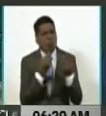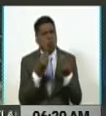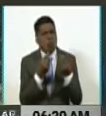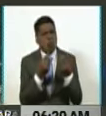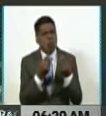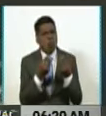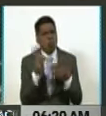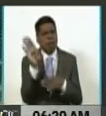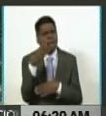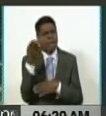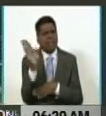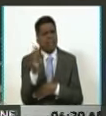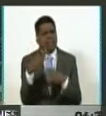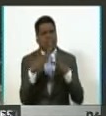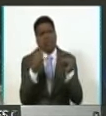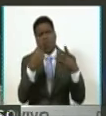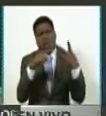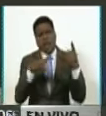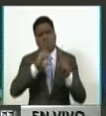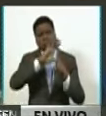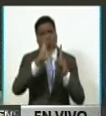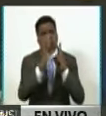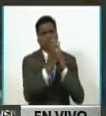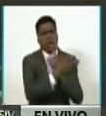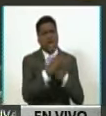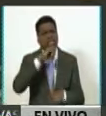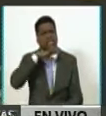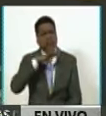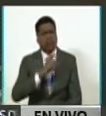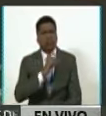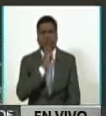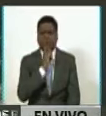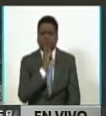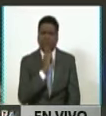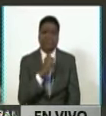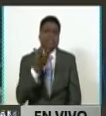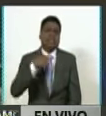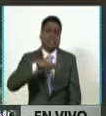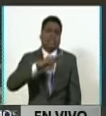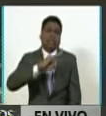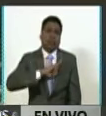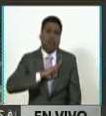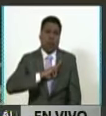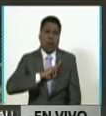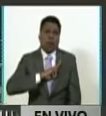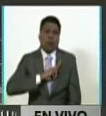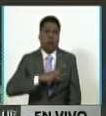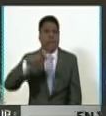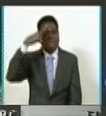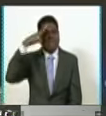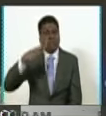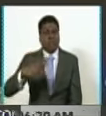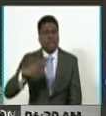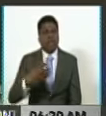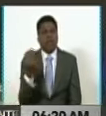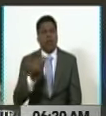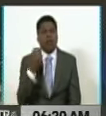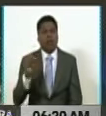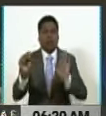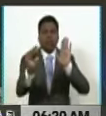hable así de nuestro acervo cultural, histórico, de nuestros próceres, cuando son símbolos